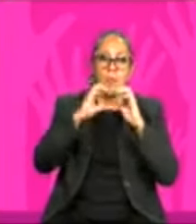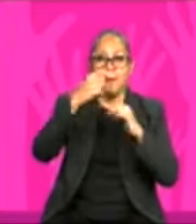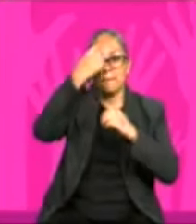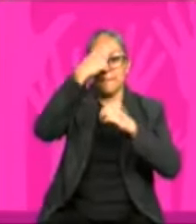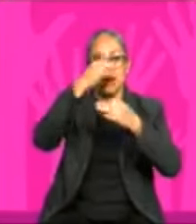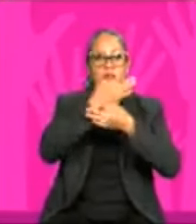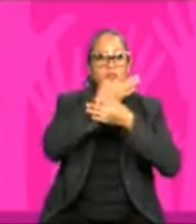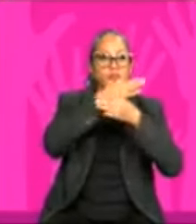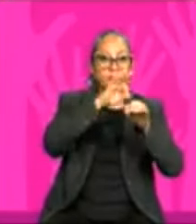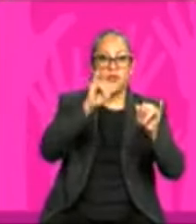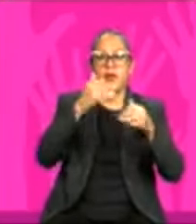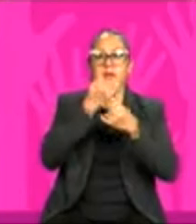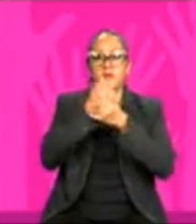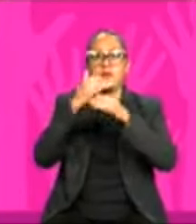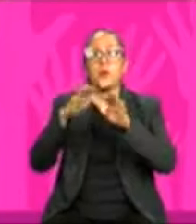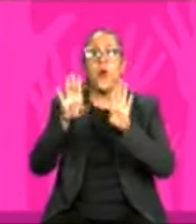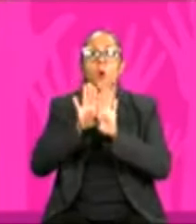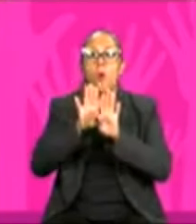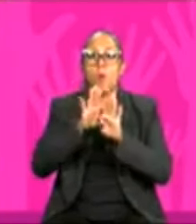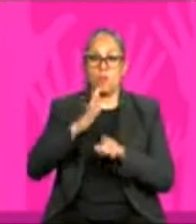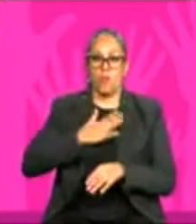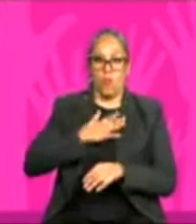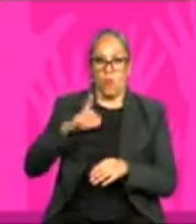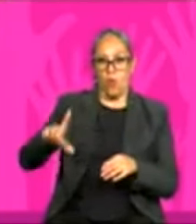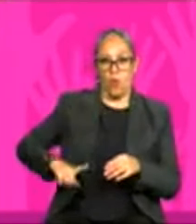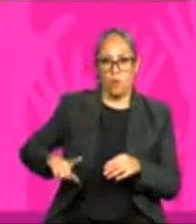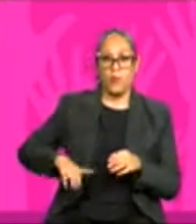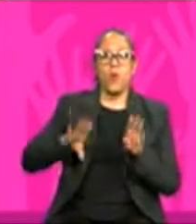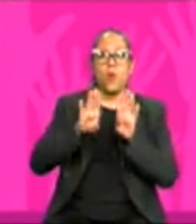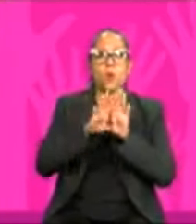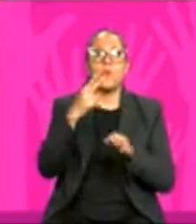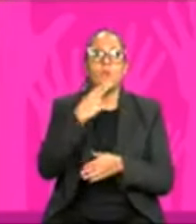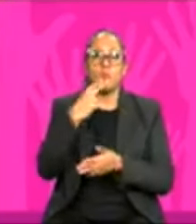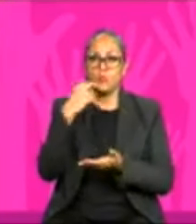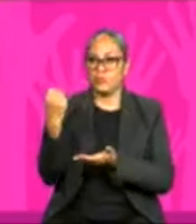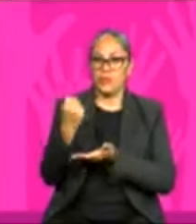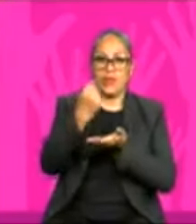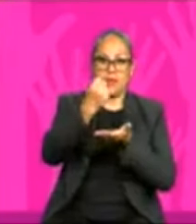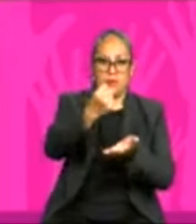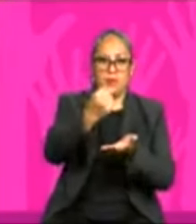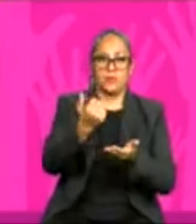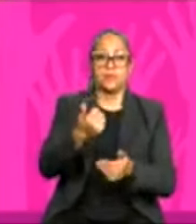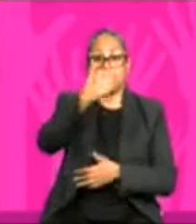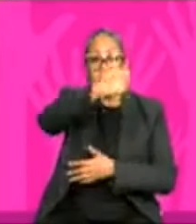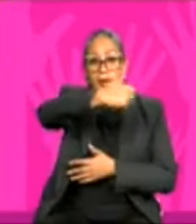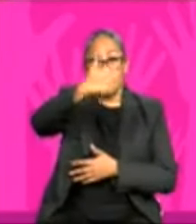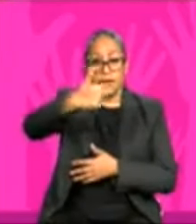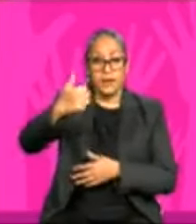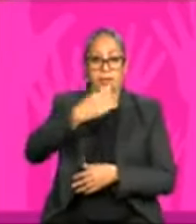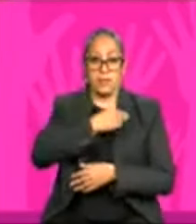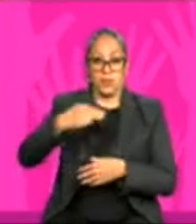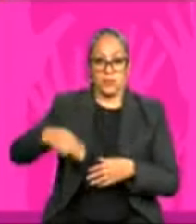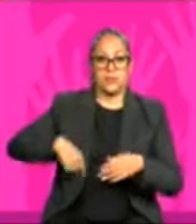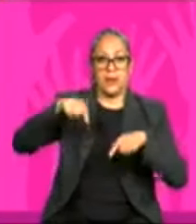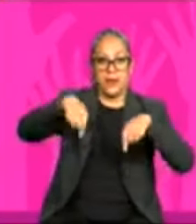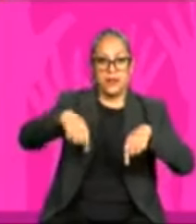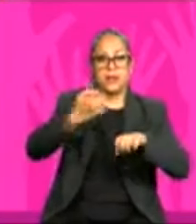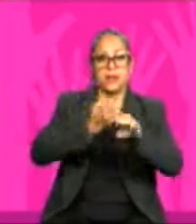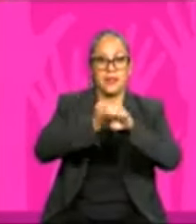informarles cómo estamos gobernando, cómo se están usando los recursos públicos. En cada municipio del estado